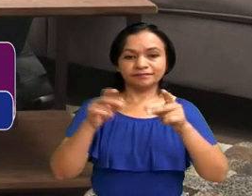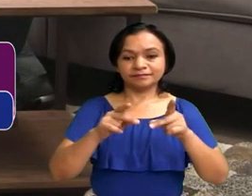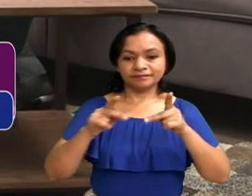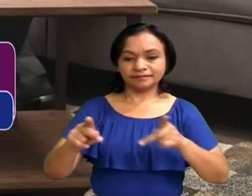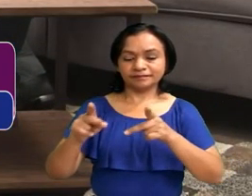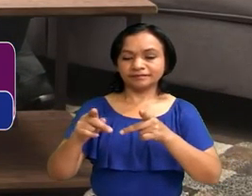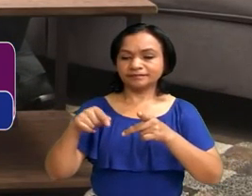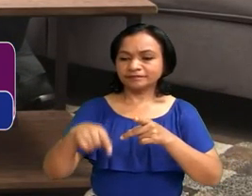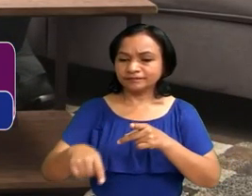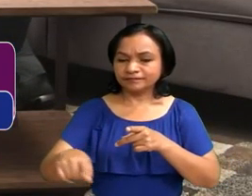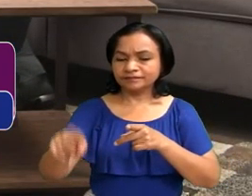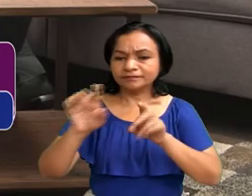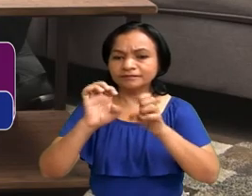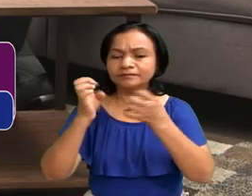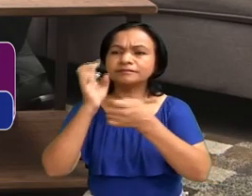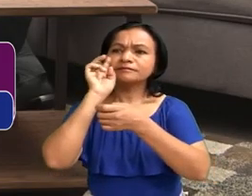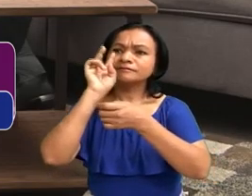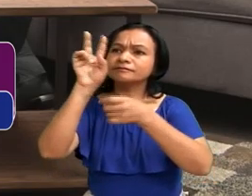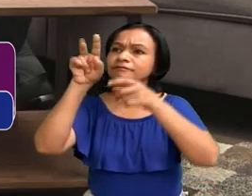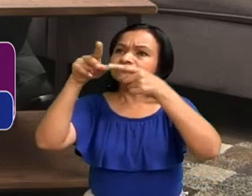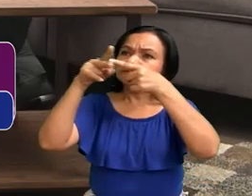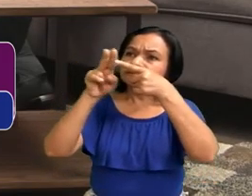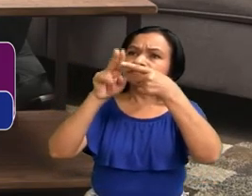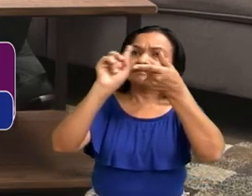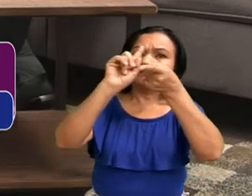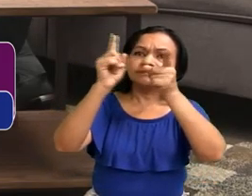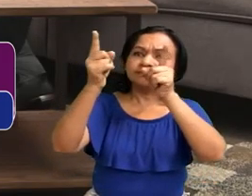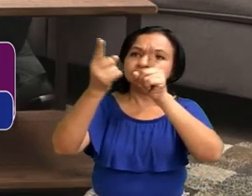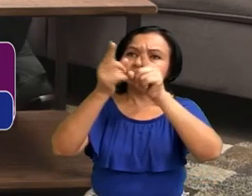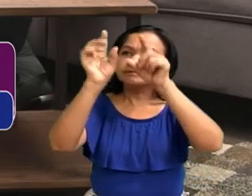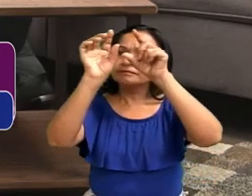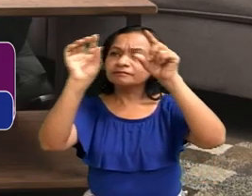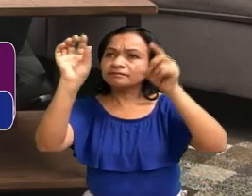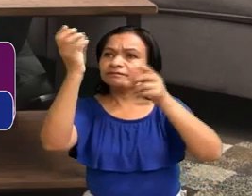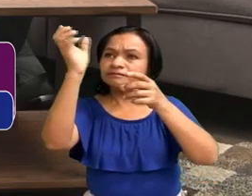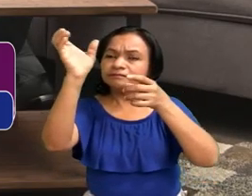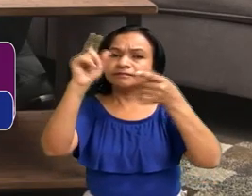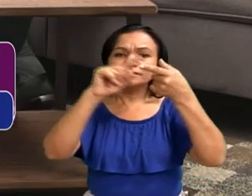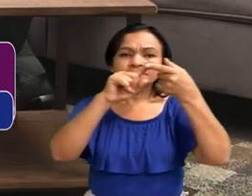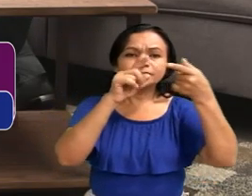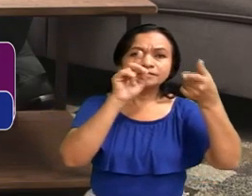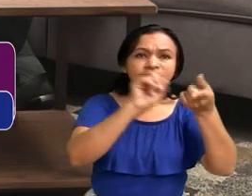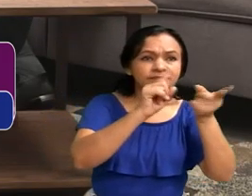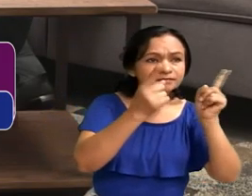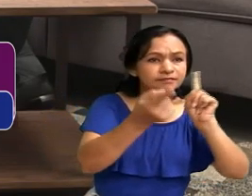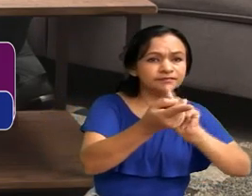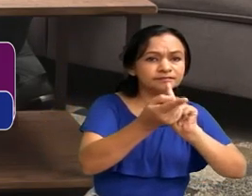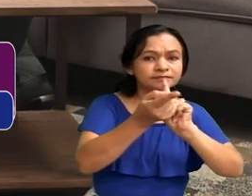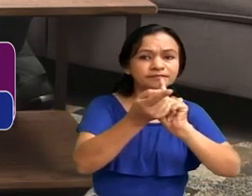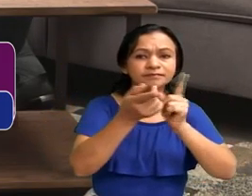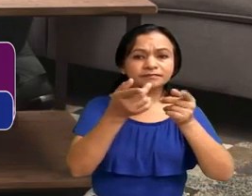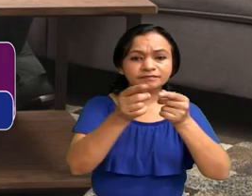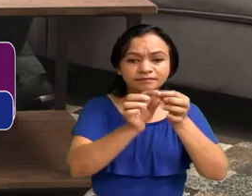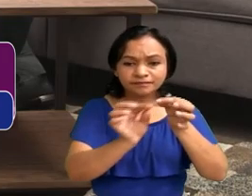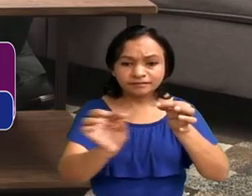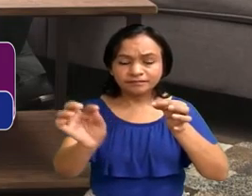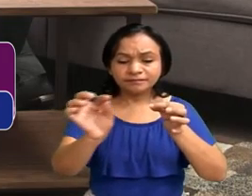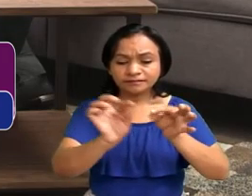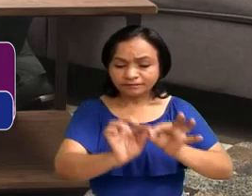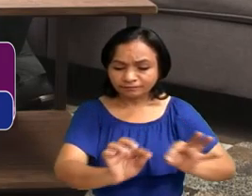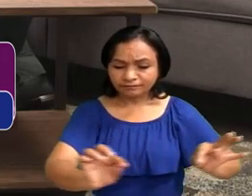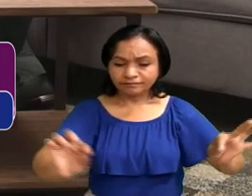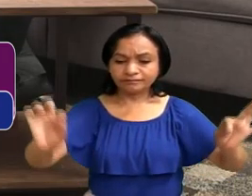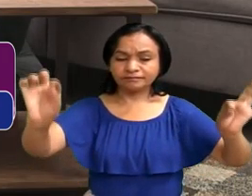va a las instalaciones a hacer una revisión, si hay que cambiar algunas bujías, alguna parte de los cables,